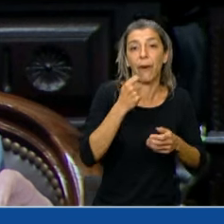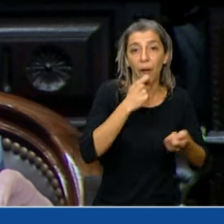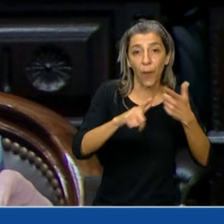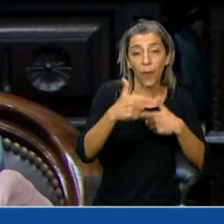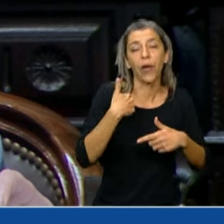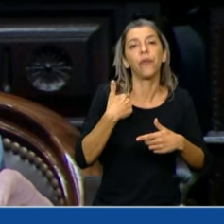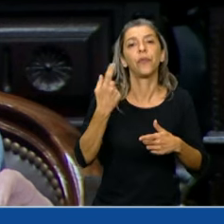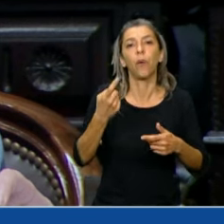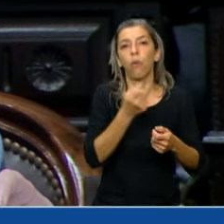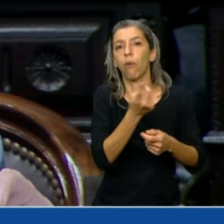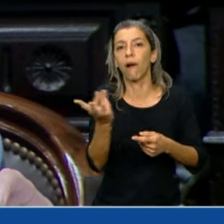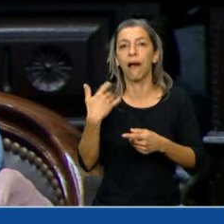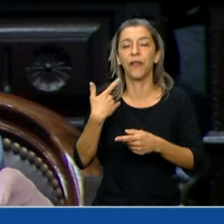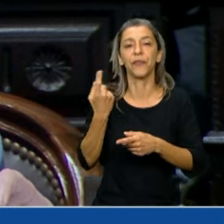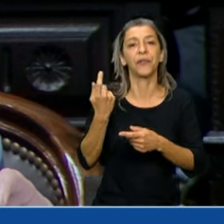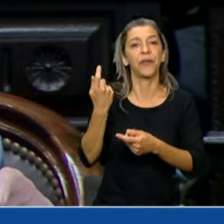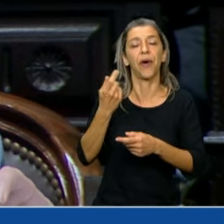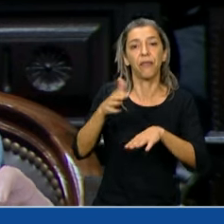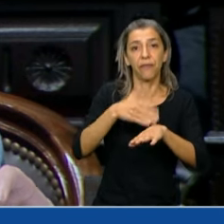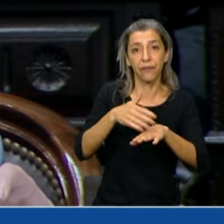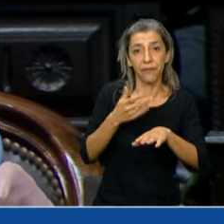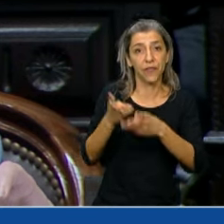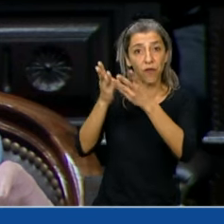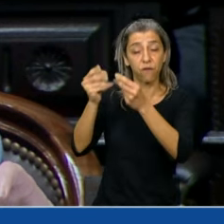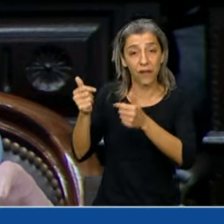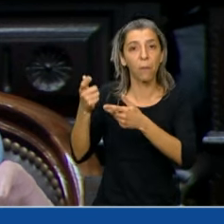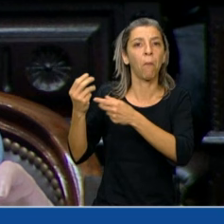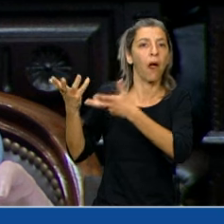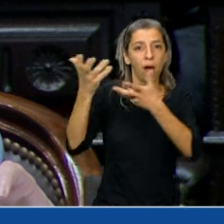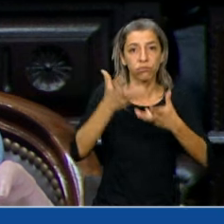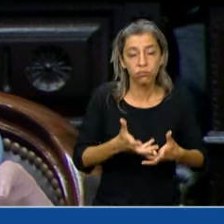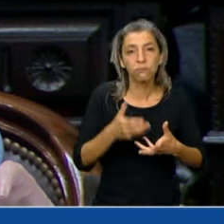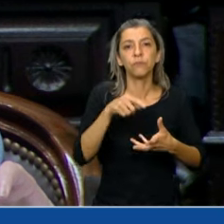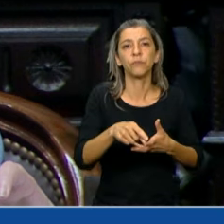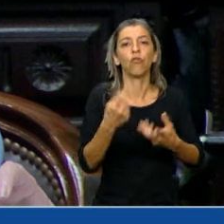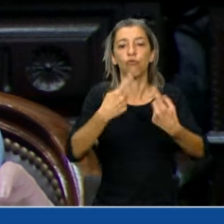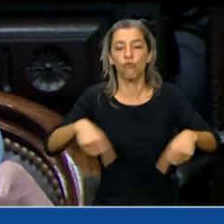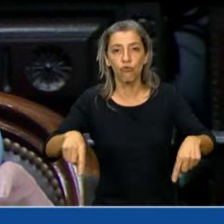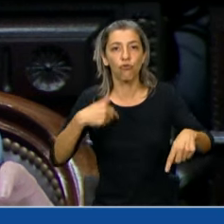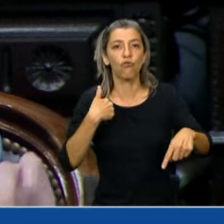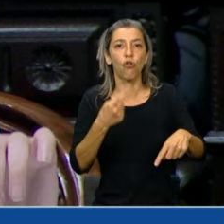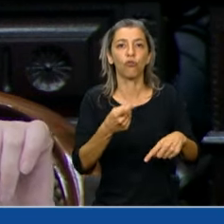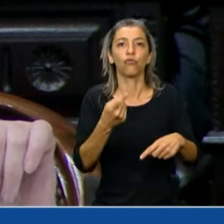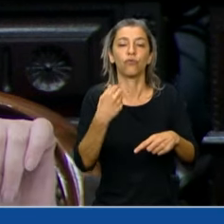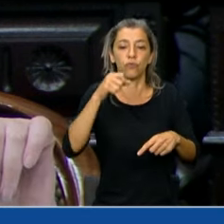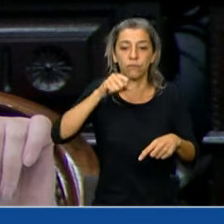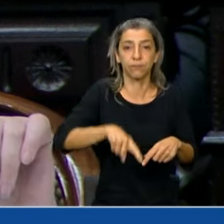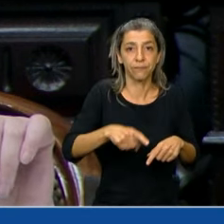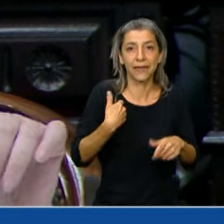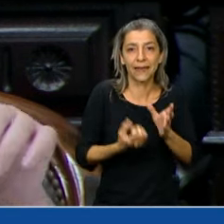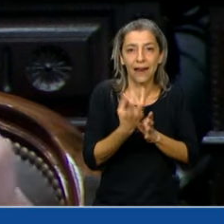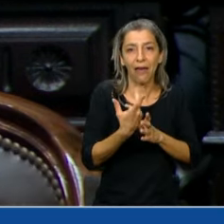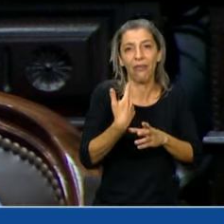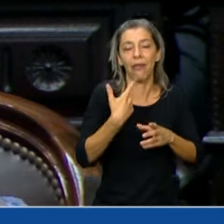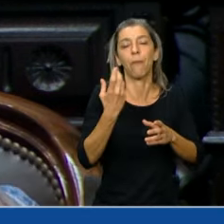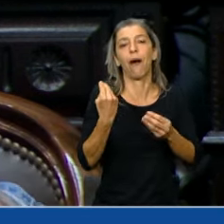pares importados de calzados terminados y calzados desmontados y partes con materiales e insumos importados en cada periodo de